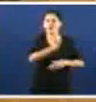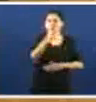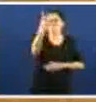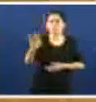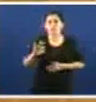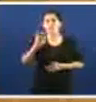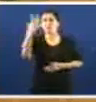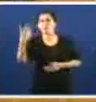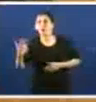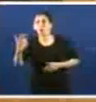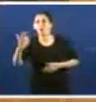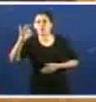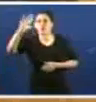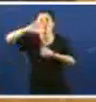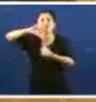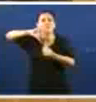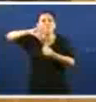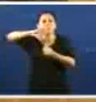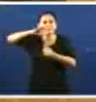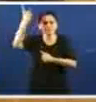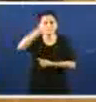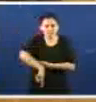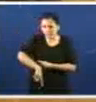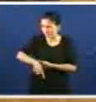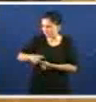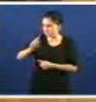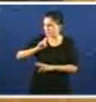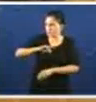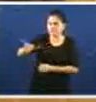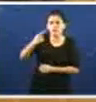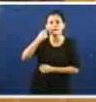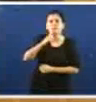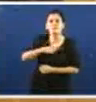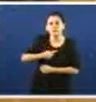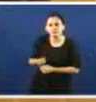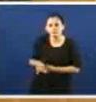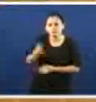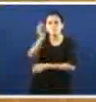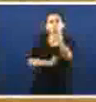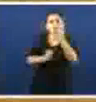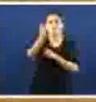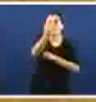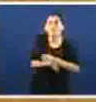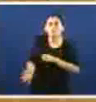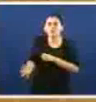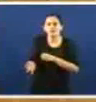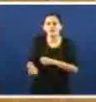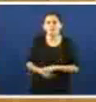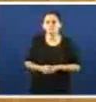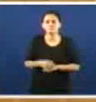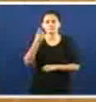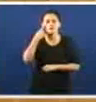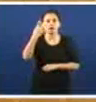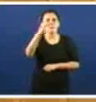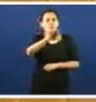50 en Norteamérica? Dígamo, le estou dicindo que sí, dígame, cal era? Que porcentaxe era? Señor,